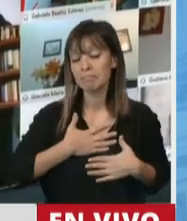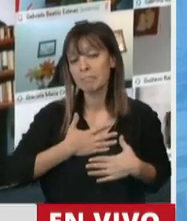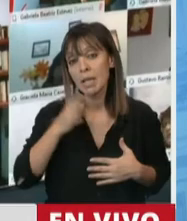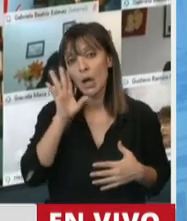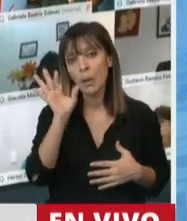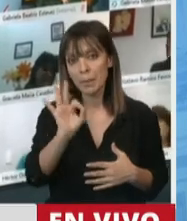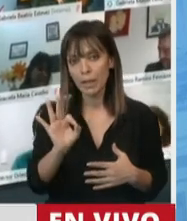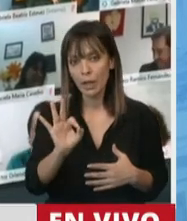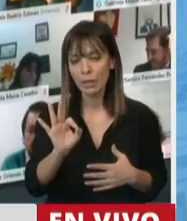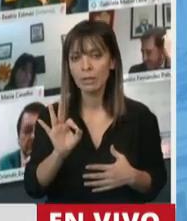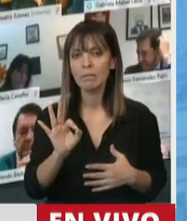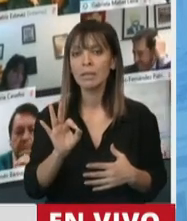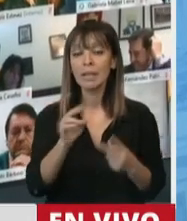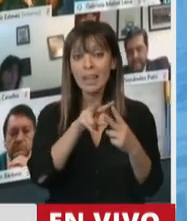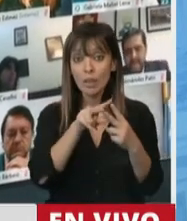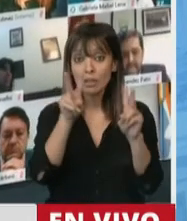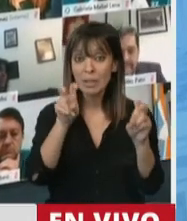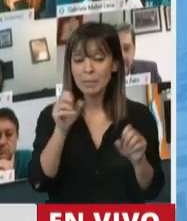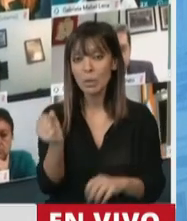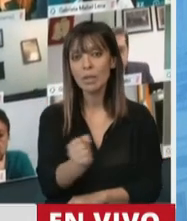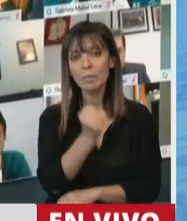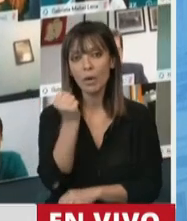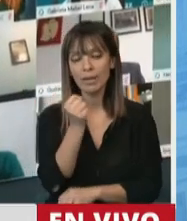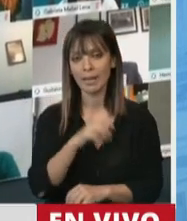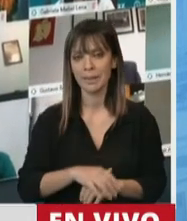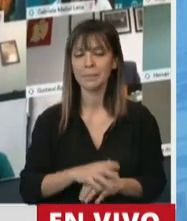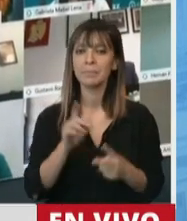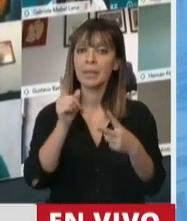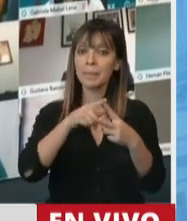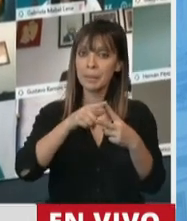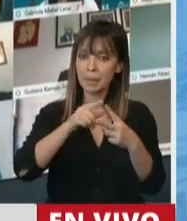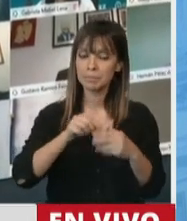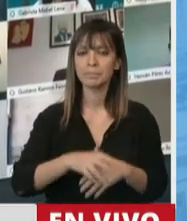son muy destacables de este dictamen. Primero,